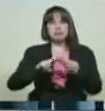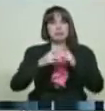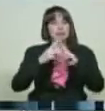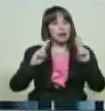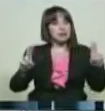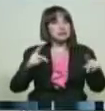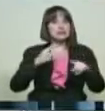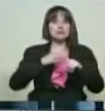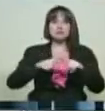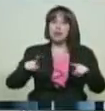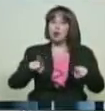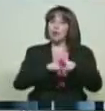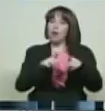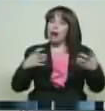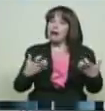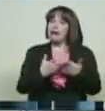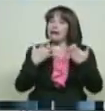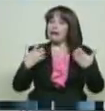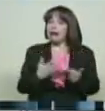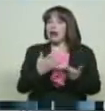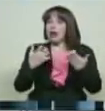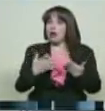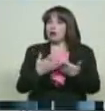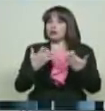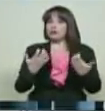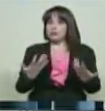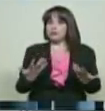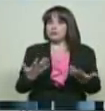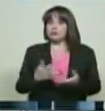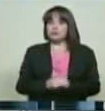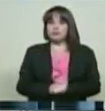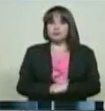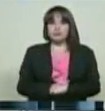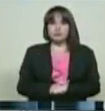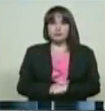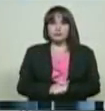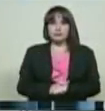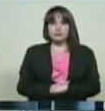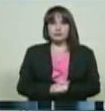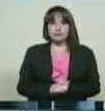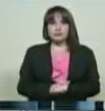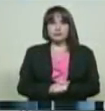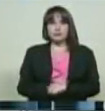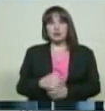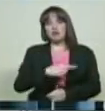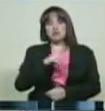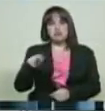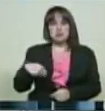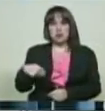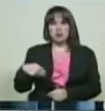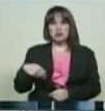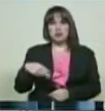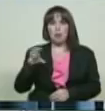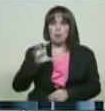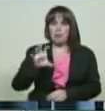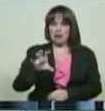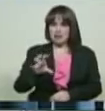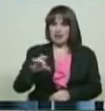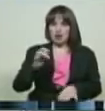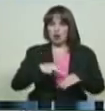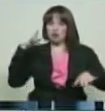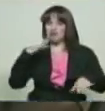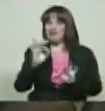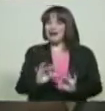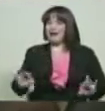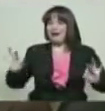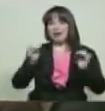pero somos guerreros y guerreras. Y a nuestro suelo, a nuestra tierra, no la toca nadie, ni la tocará